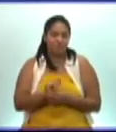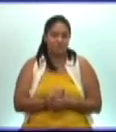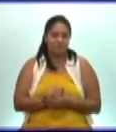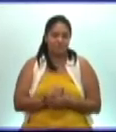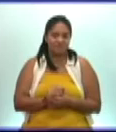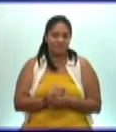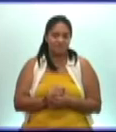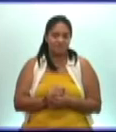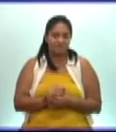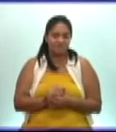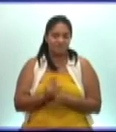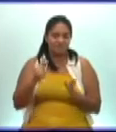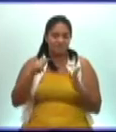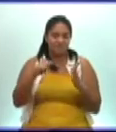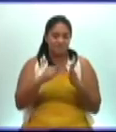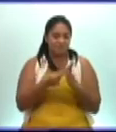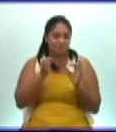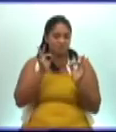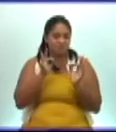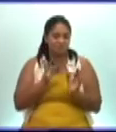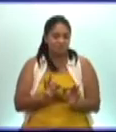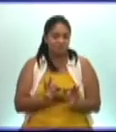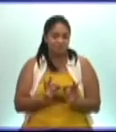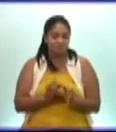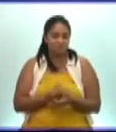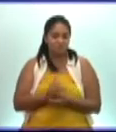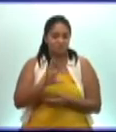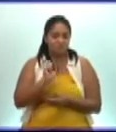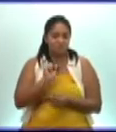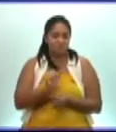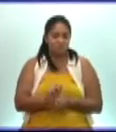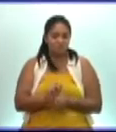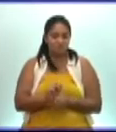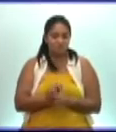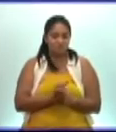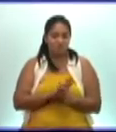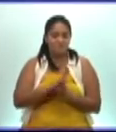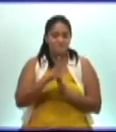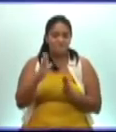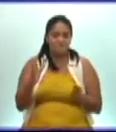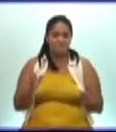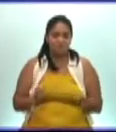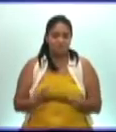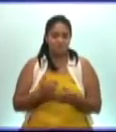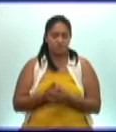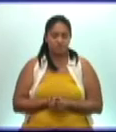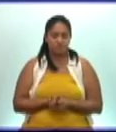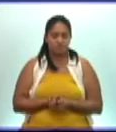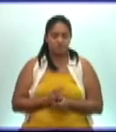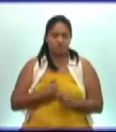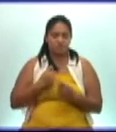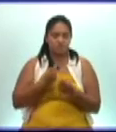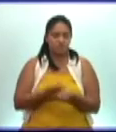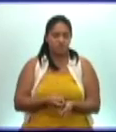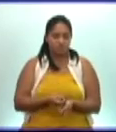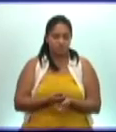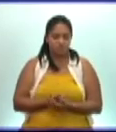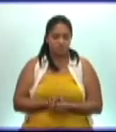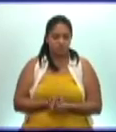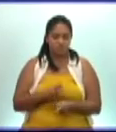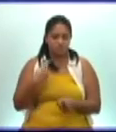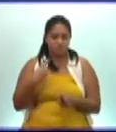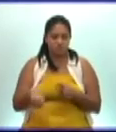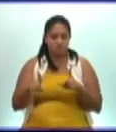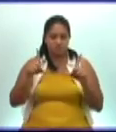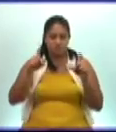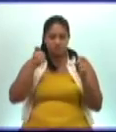que en el punto en cuestión hemos obtenido un máximo, un reforzamiento. En la próxima